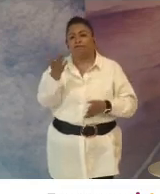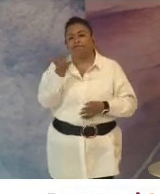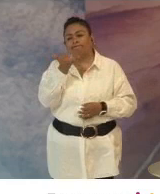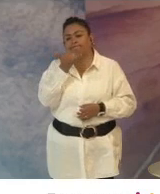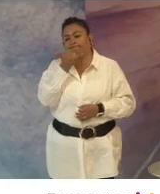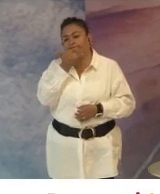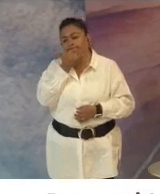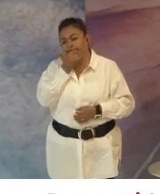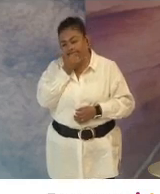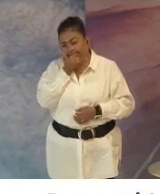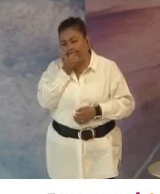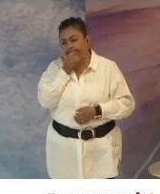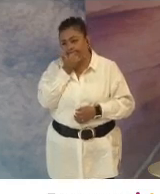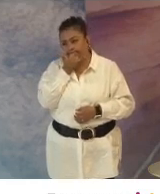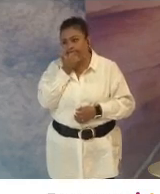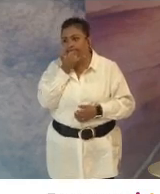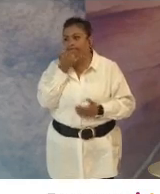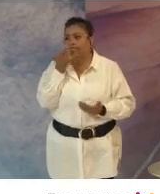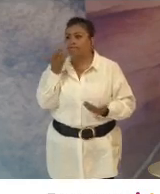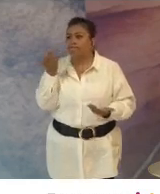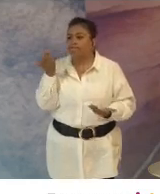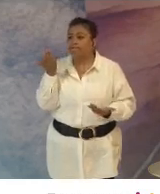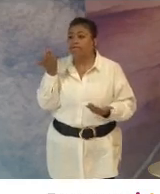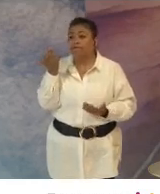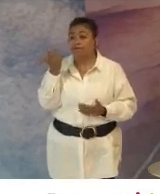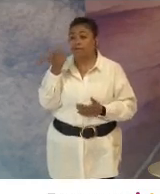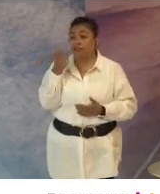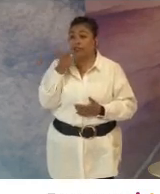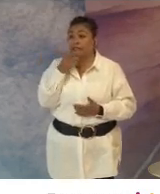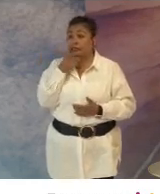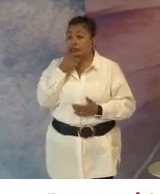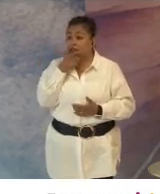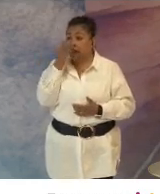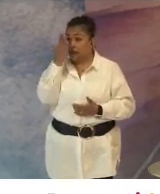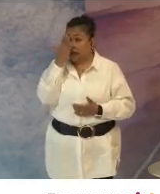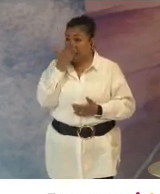skills, por so, mis habilidades en inglés.